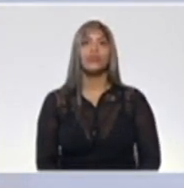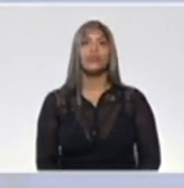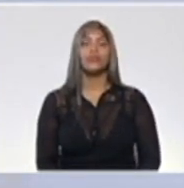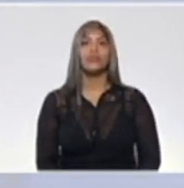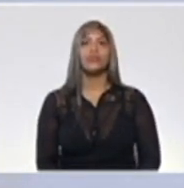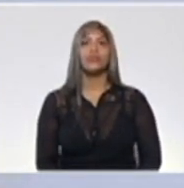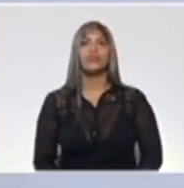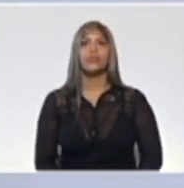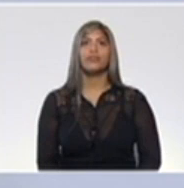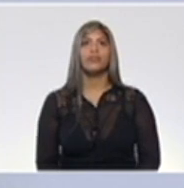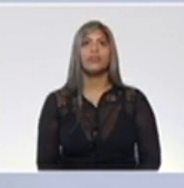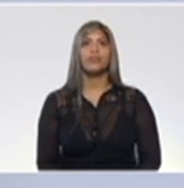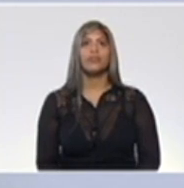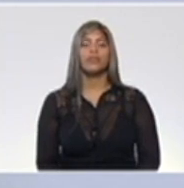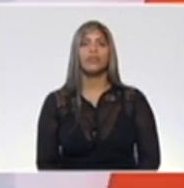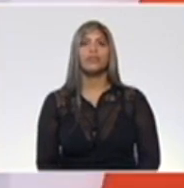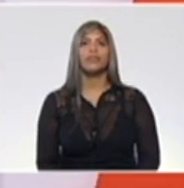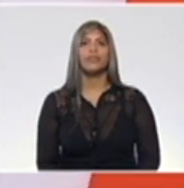Trazamos.